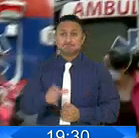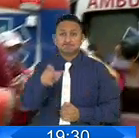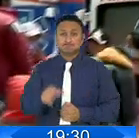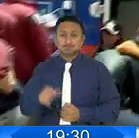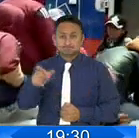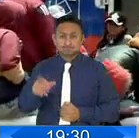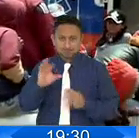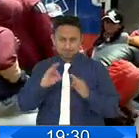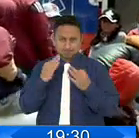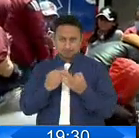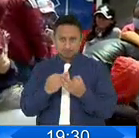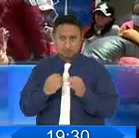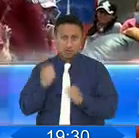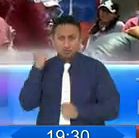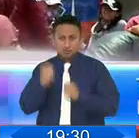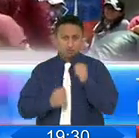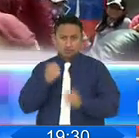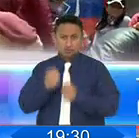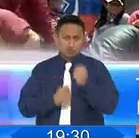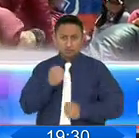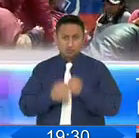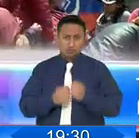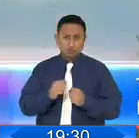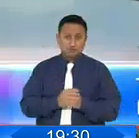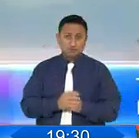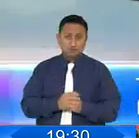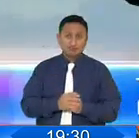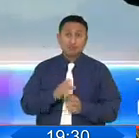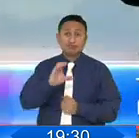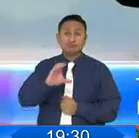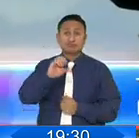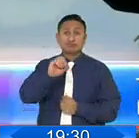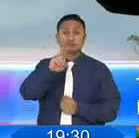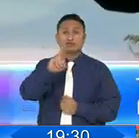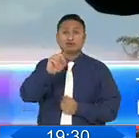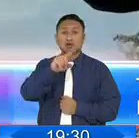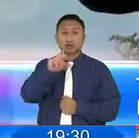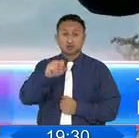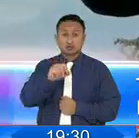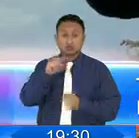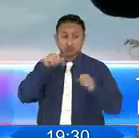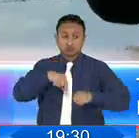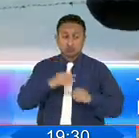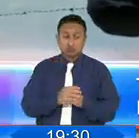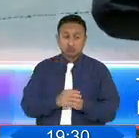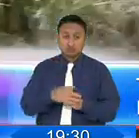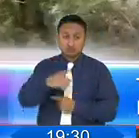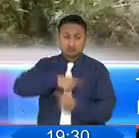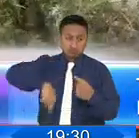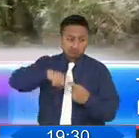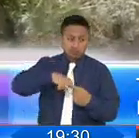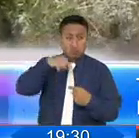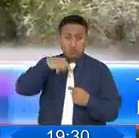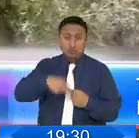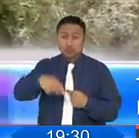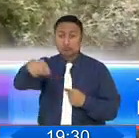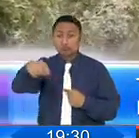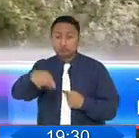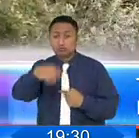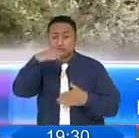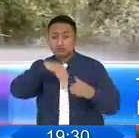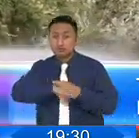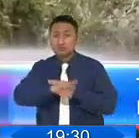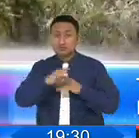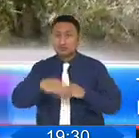una misma familia subieron hasta el páramo del Cerro Corazón, salieron en busca de mortiños. De regreso, unos se adelantaron e ingresaron